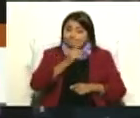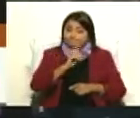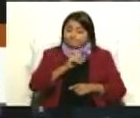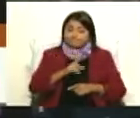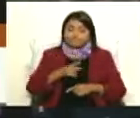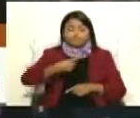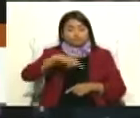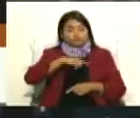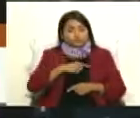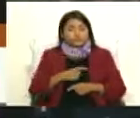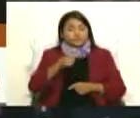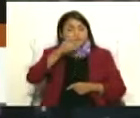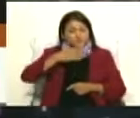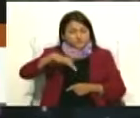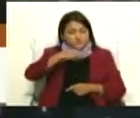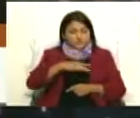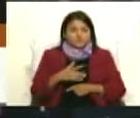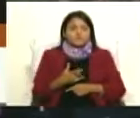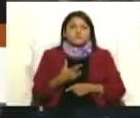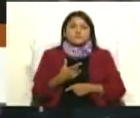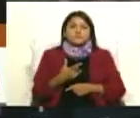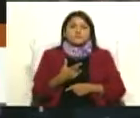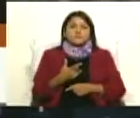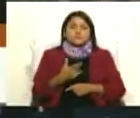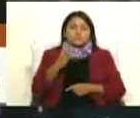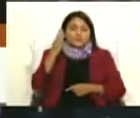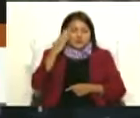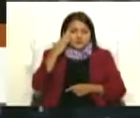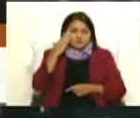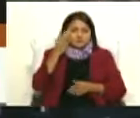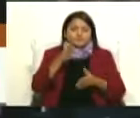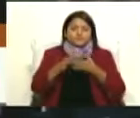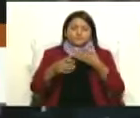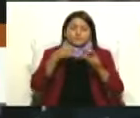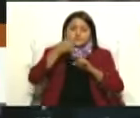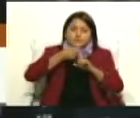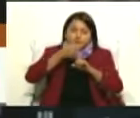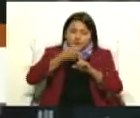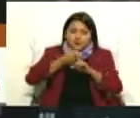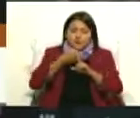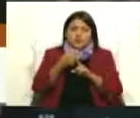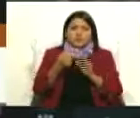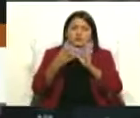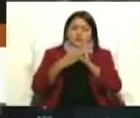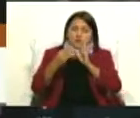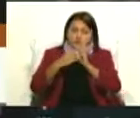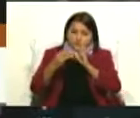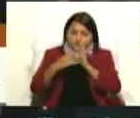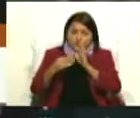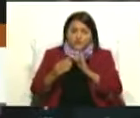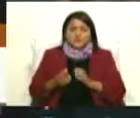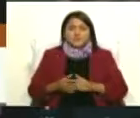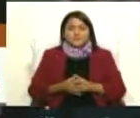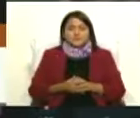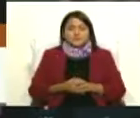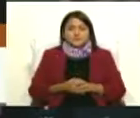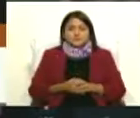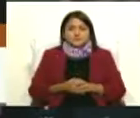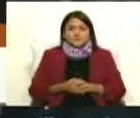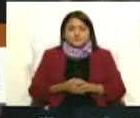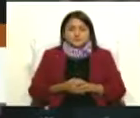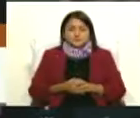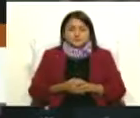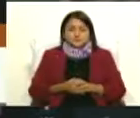somos un pueblo heredero de Simón Bolívar, de su estirpe, de su doctrina, de su legado, de su